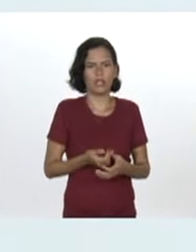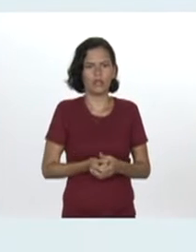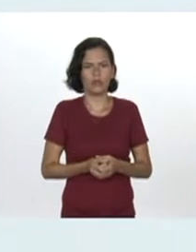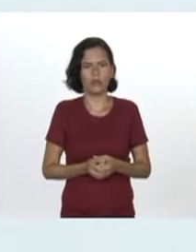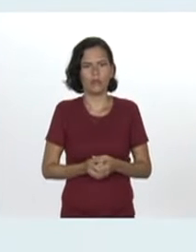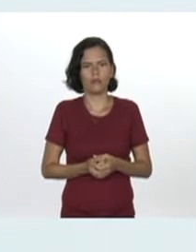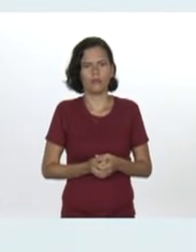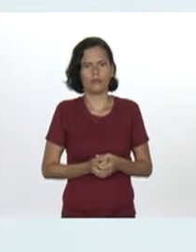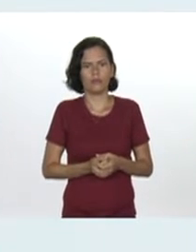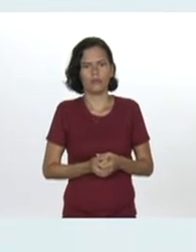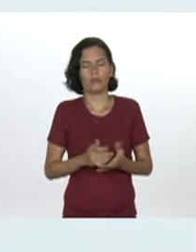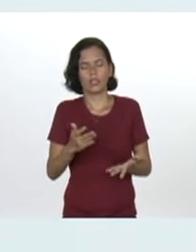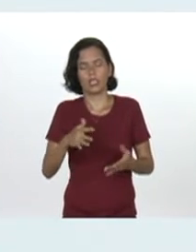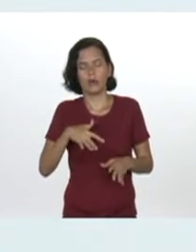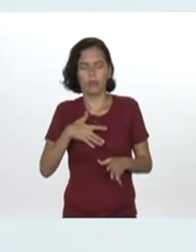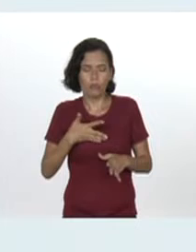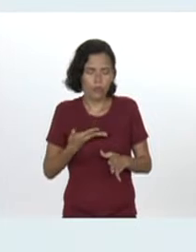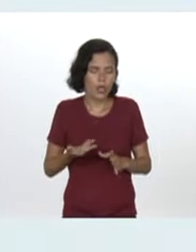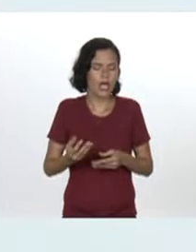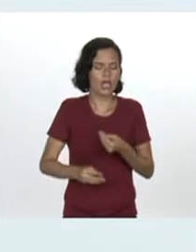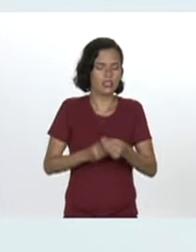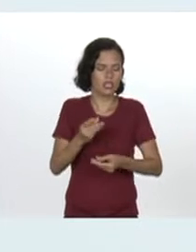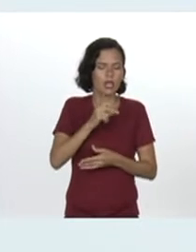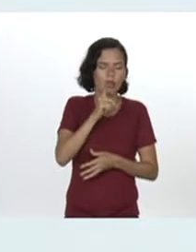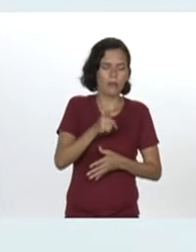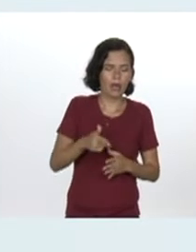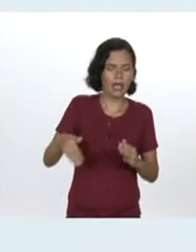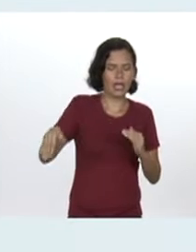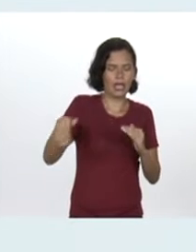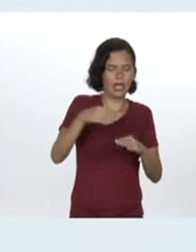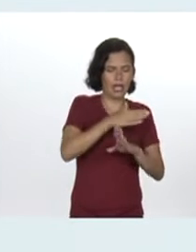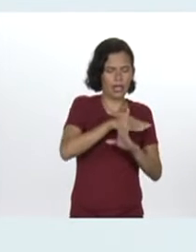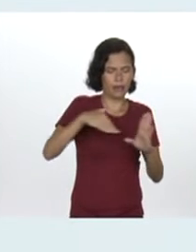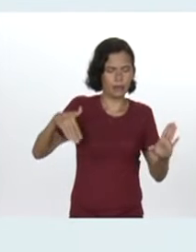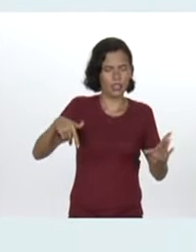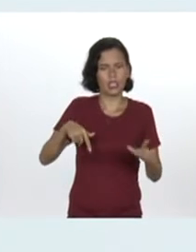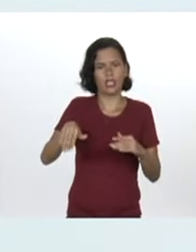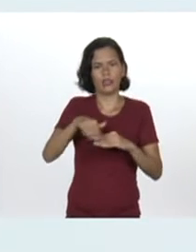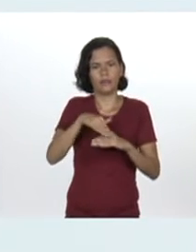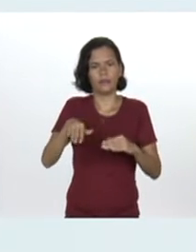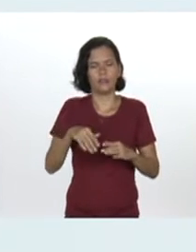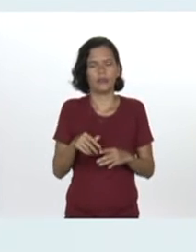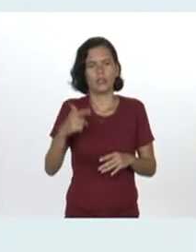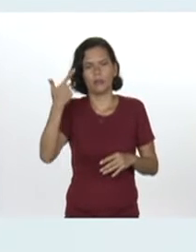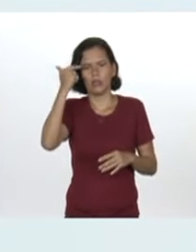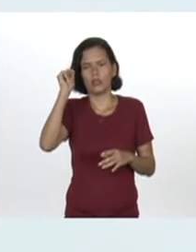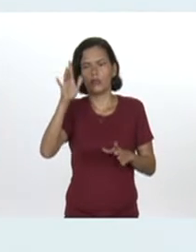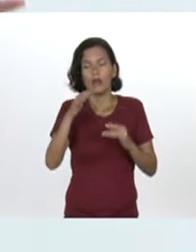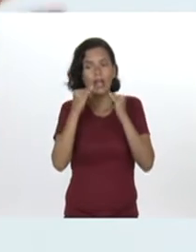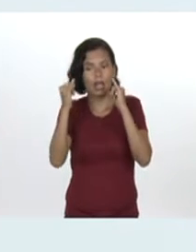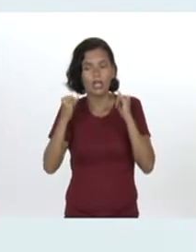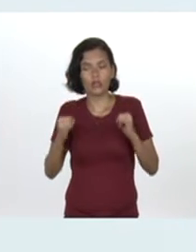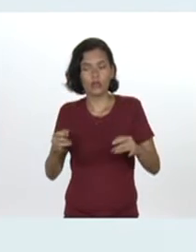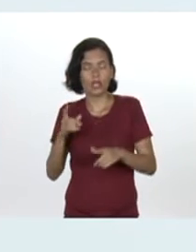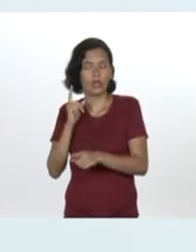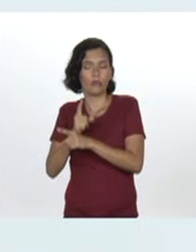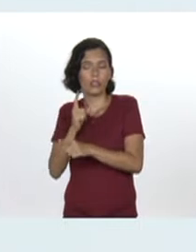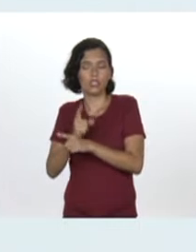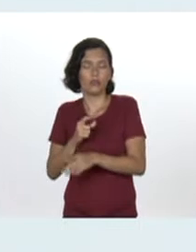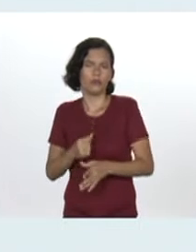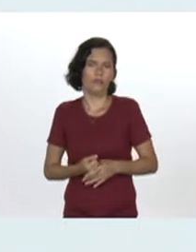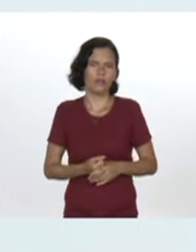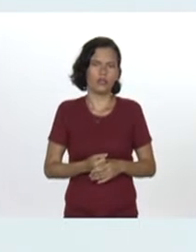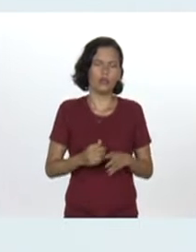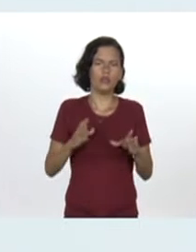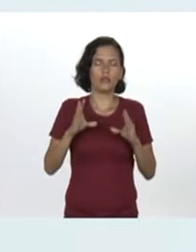que pueden lastimar si una persona interfiere en su recorrido, para eso tenemos la zona de competición.